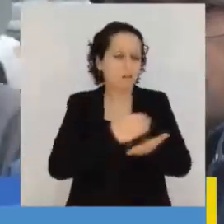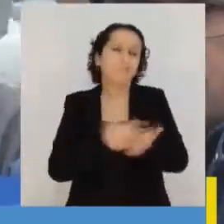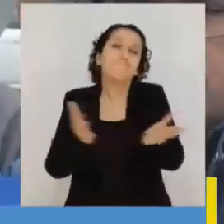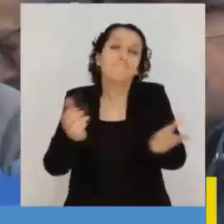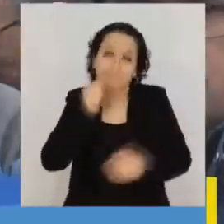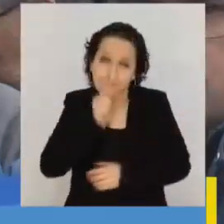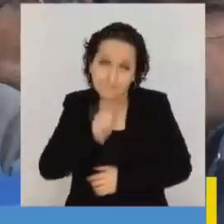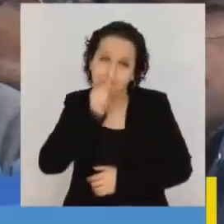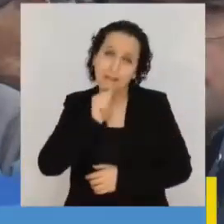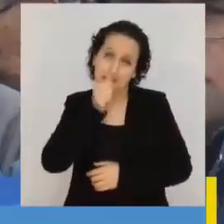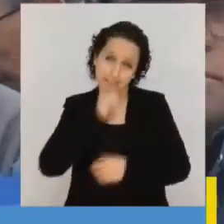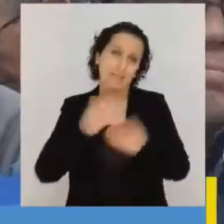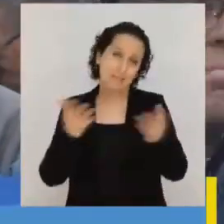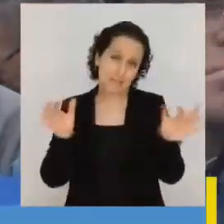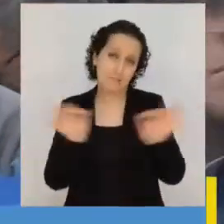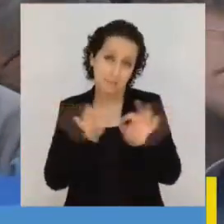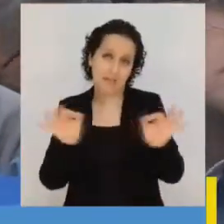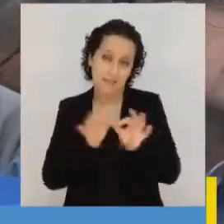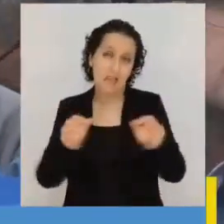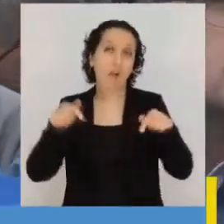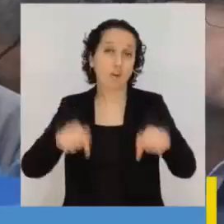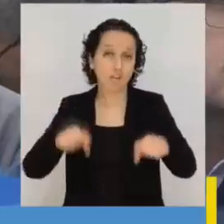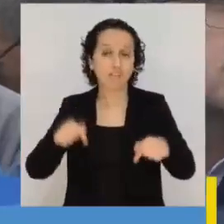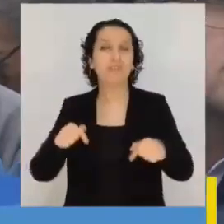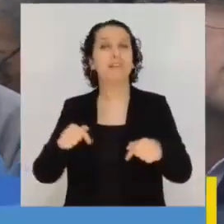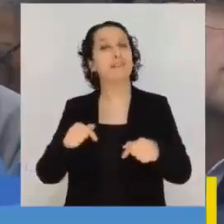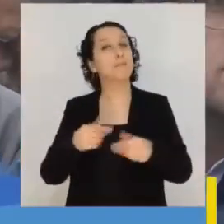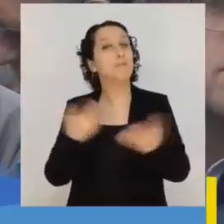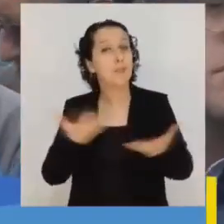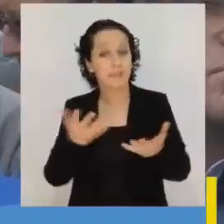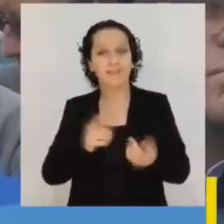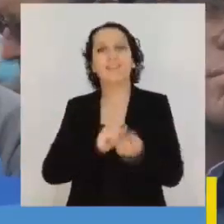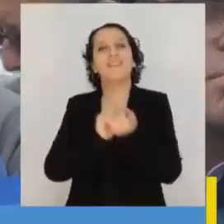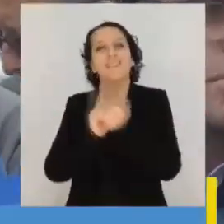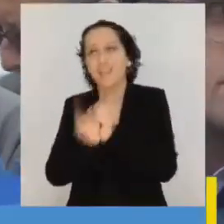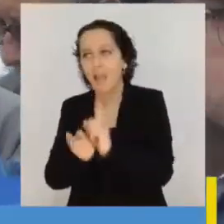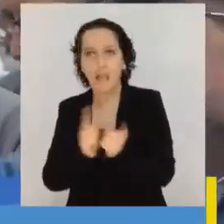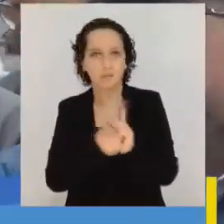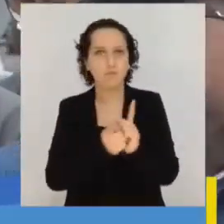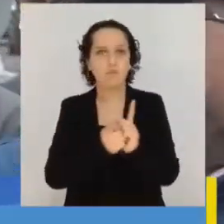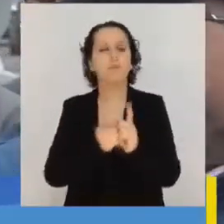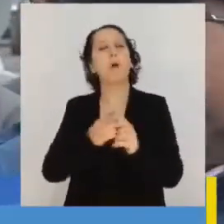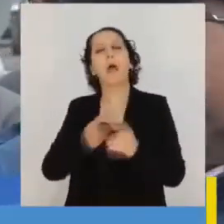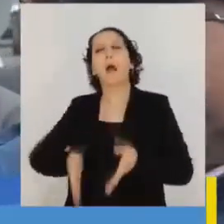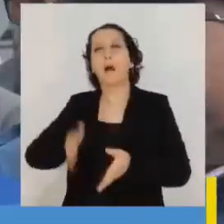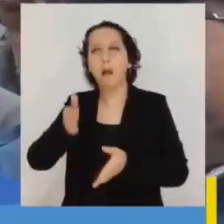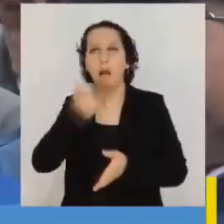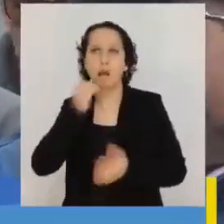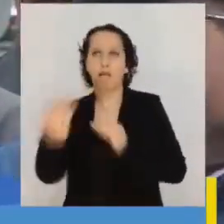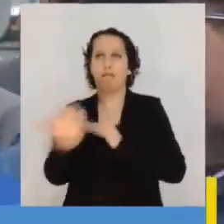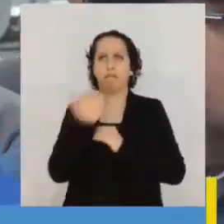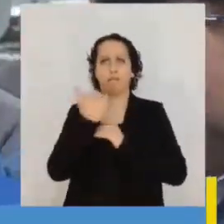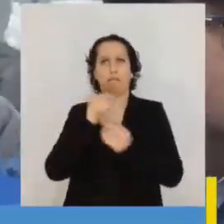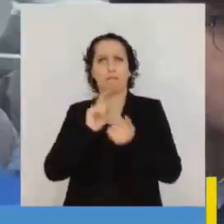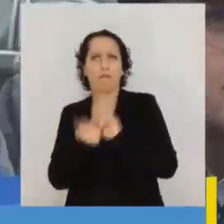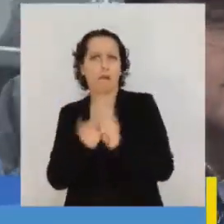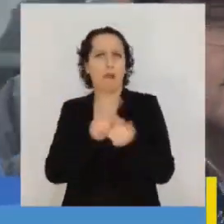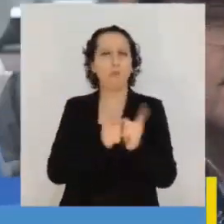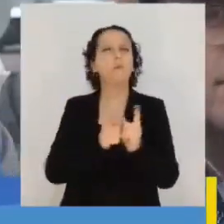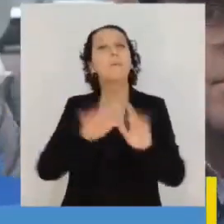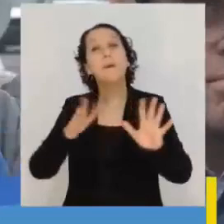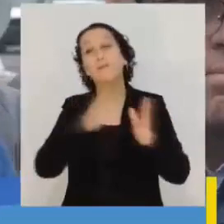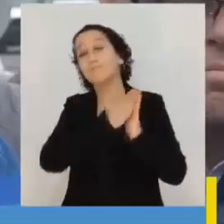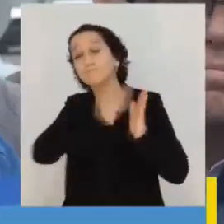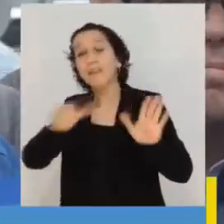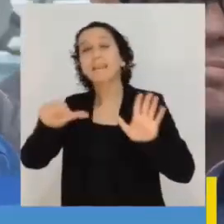Y es lo que estamos explicando el día de hoy con esta nueva modificación al sentido del tránsito, que va a durar